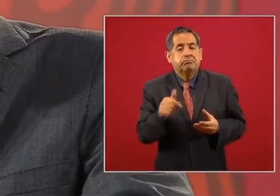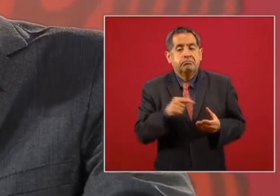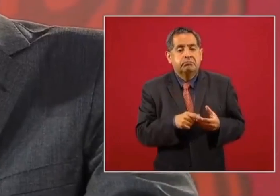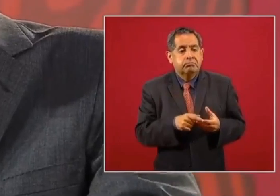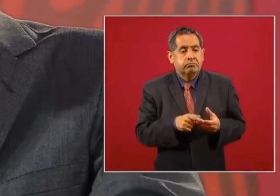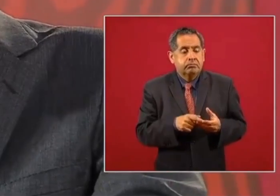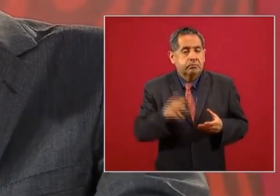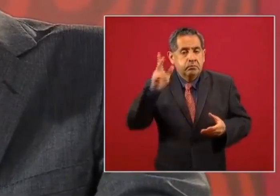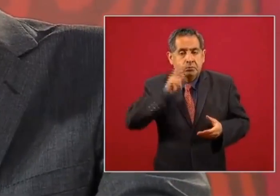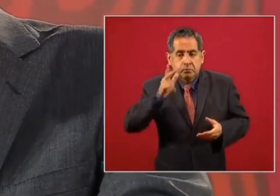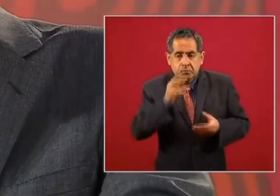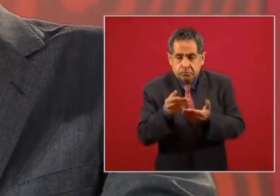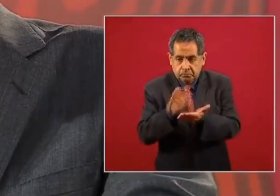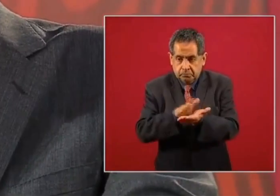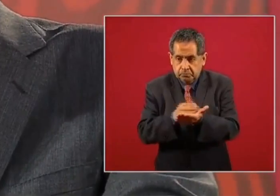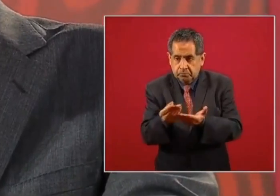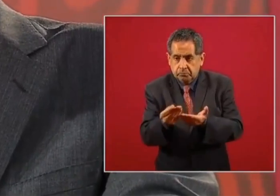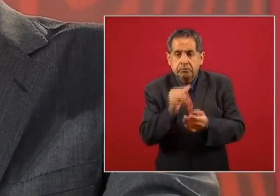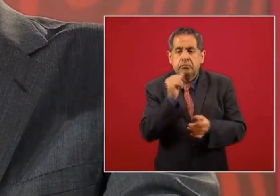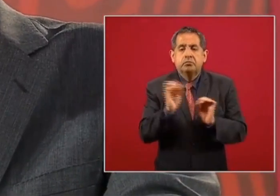no había comprobantes.